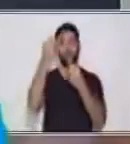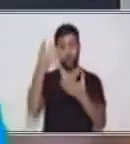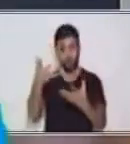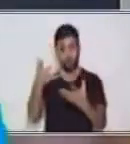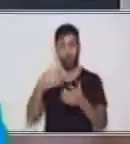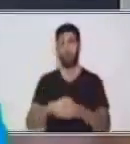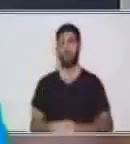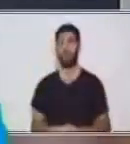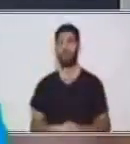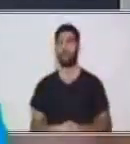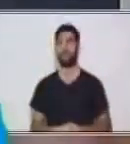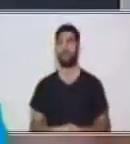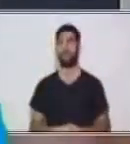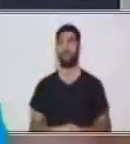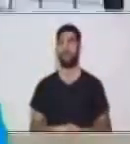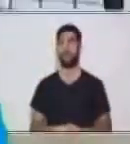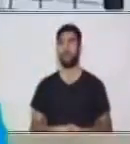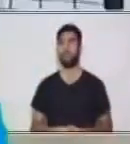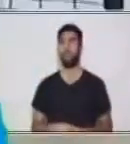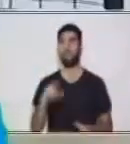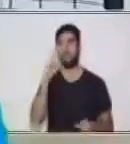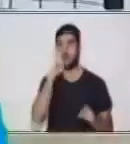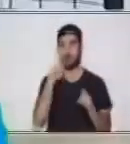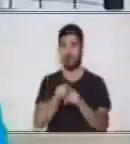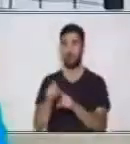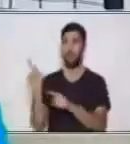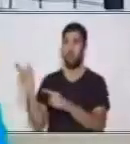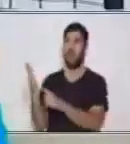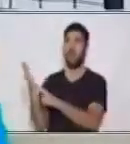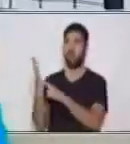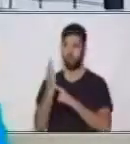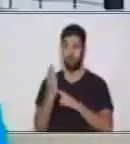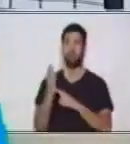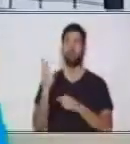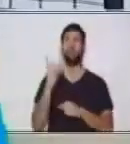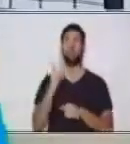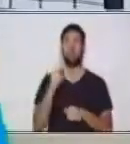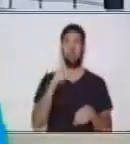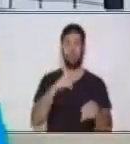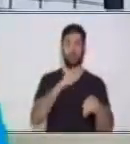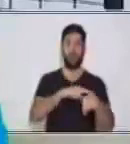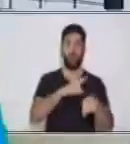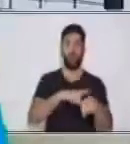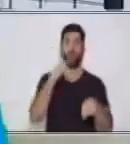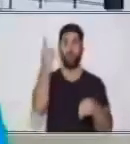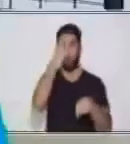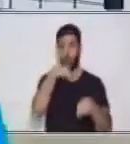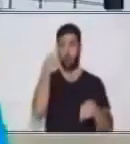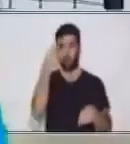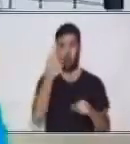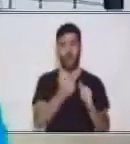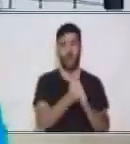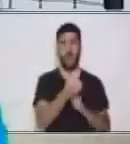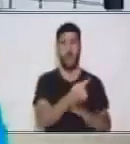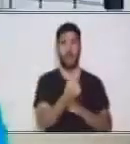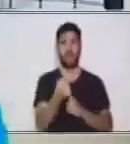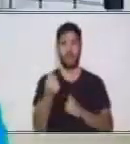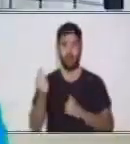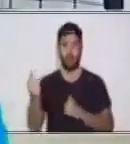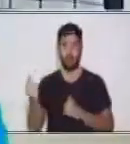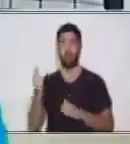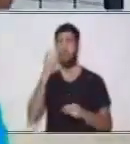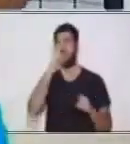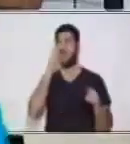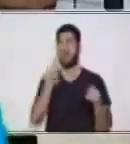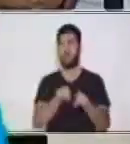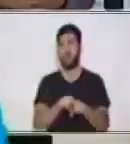de datos. Pero también nos presenta los datos que fueron las horas y los grados centígrados en cada una de las horas, y también